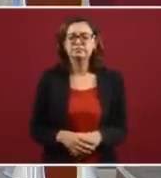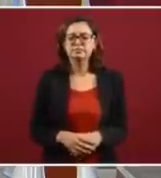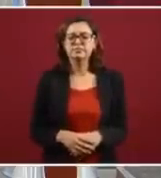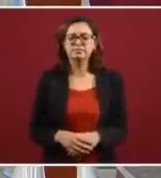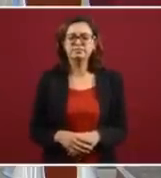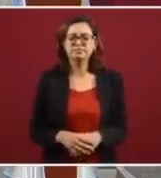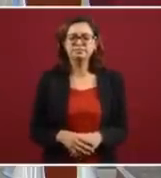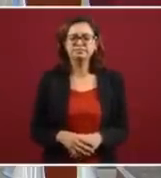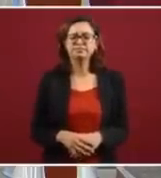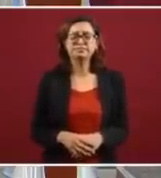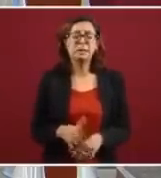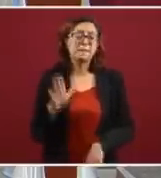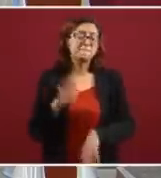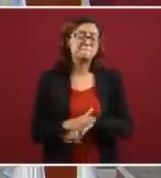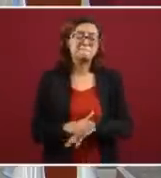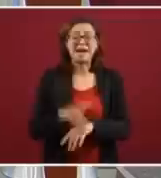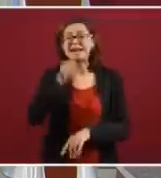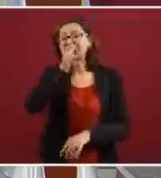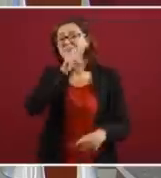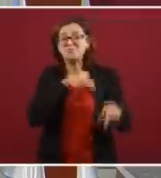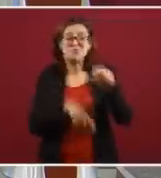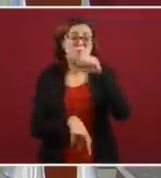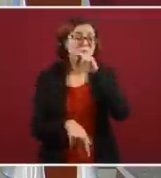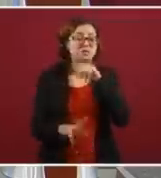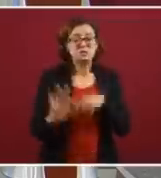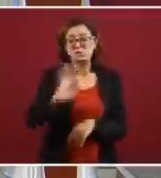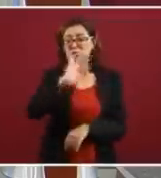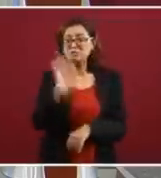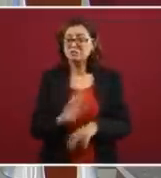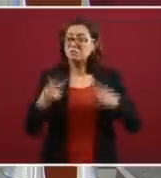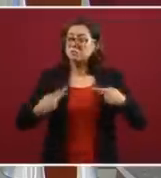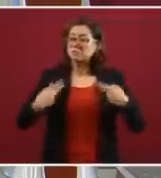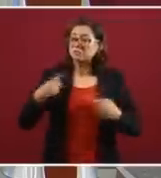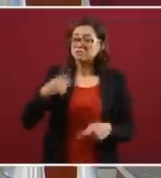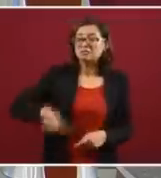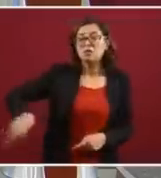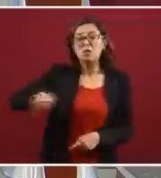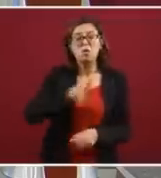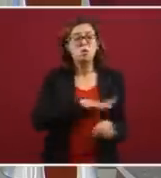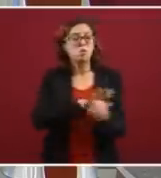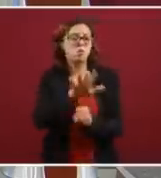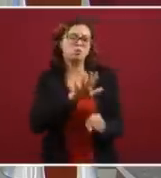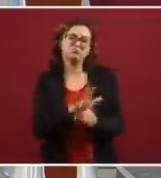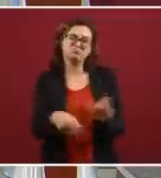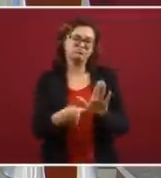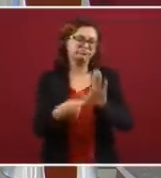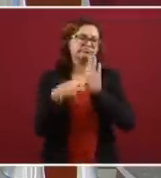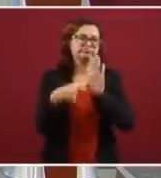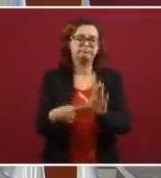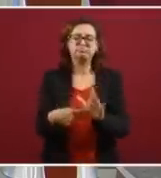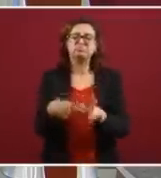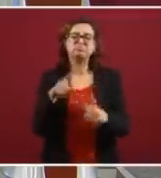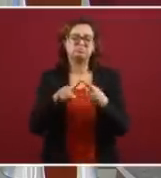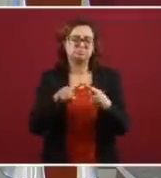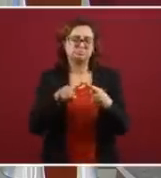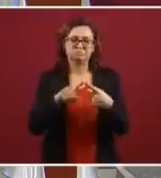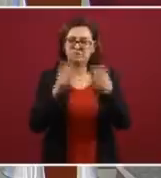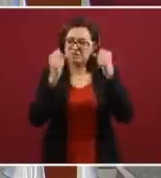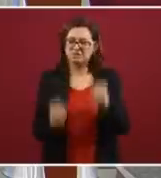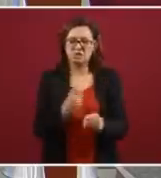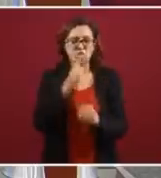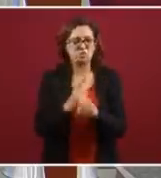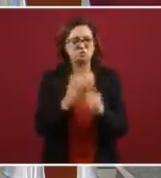temas que generan mayor preocupación en la población está obviamente la inseguridad, es el